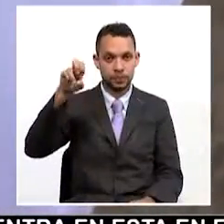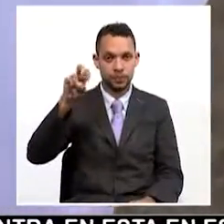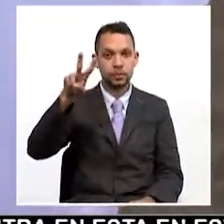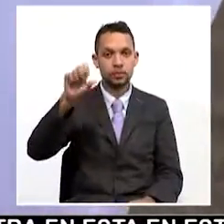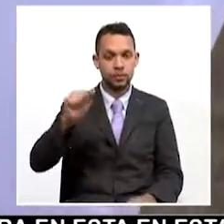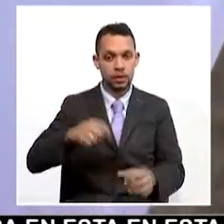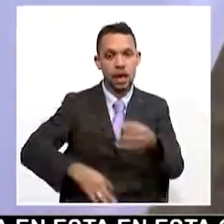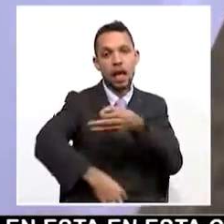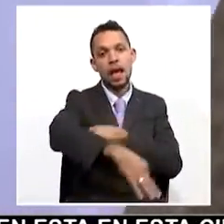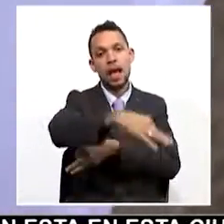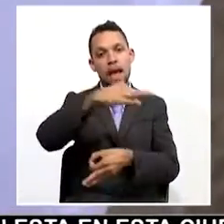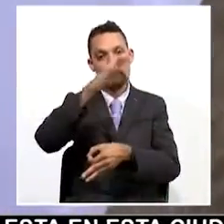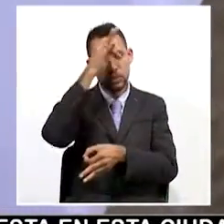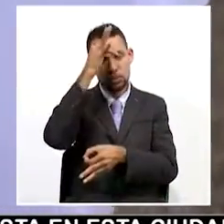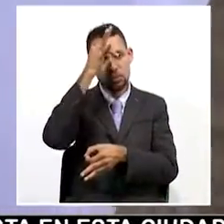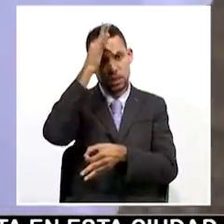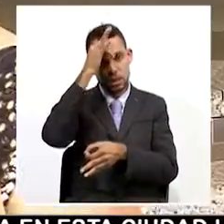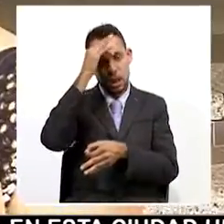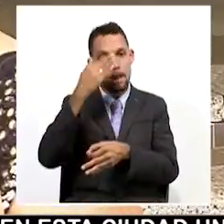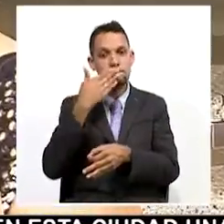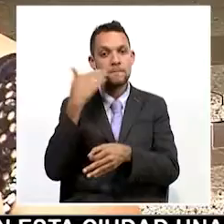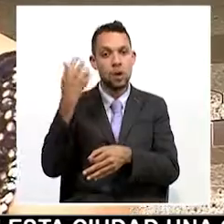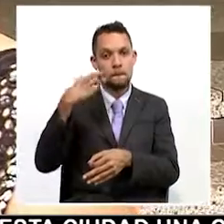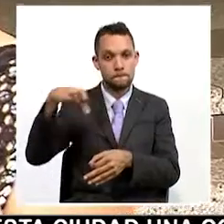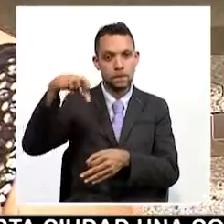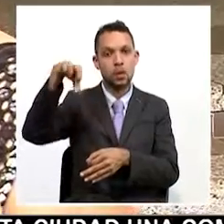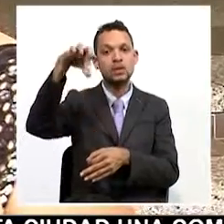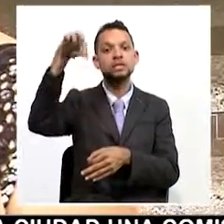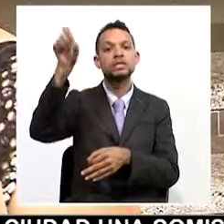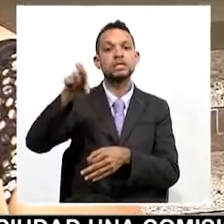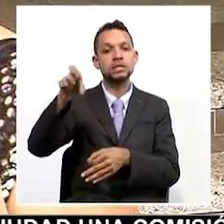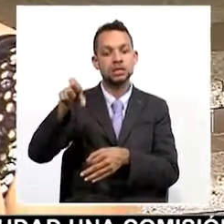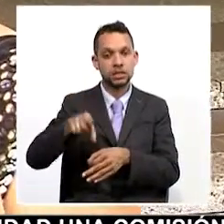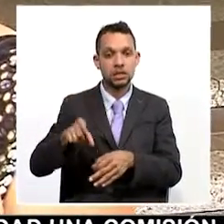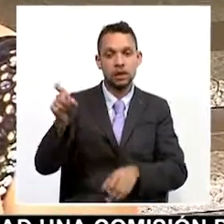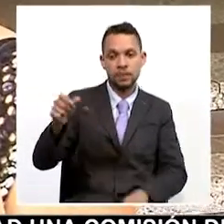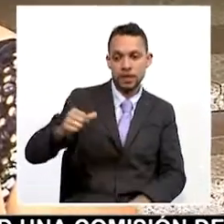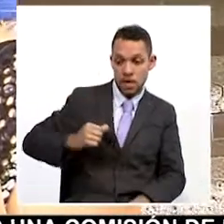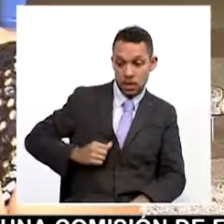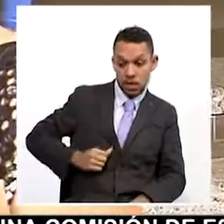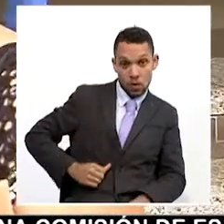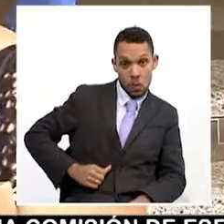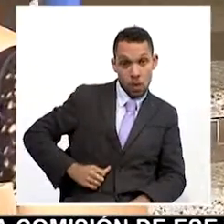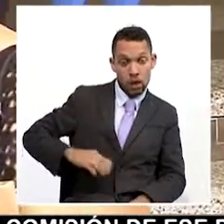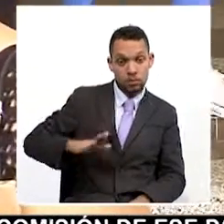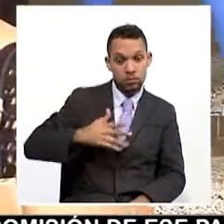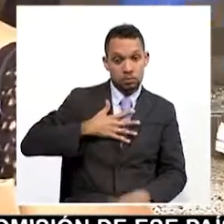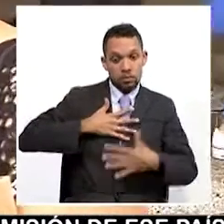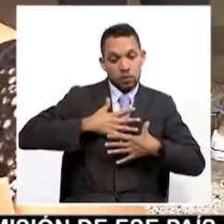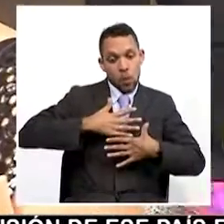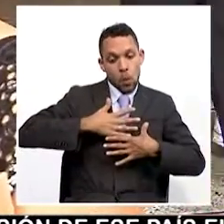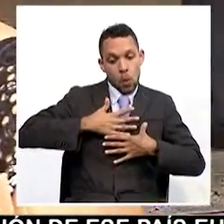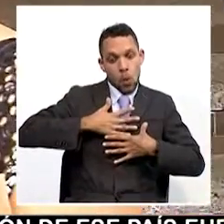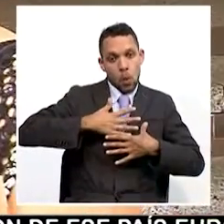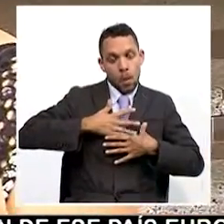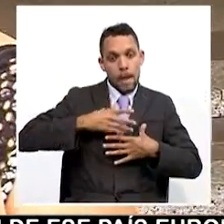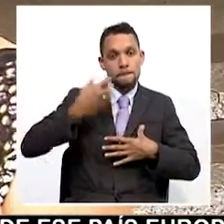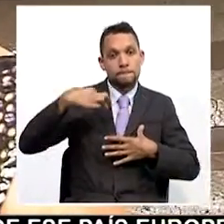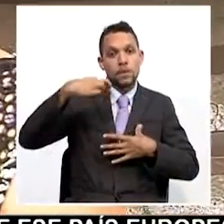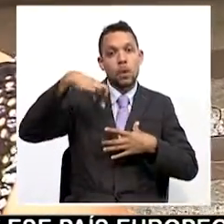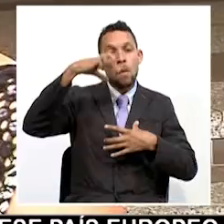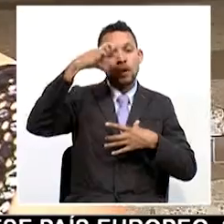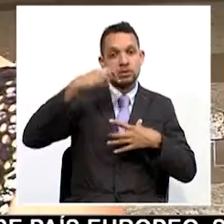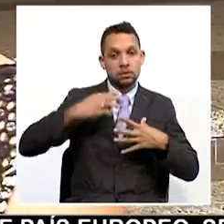de traslado a otra clínica de mayor complejidad. Necesita una cirugía que la haga un cirujano de